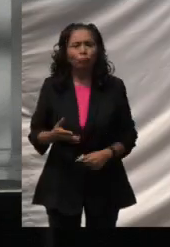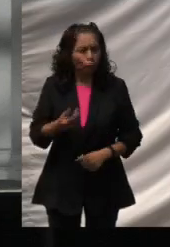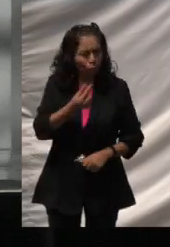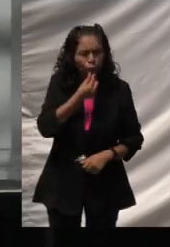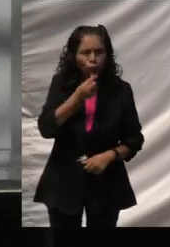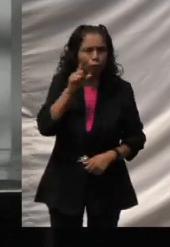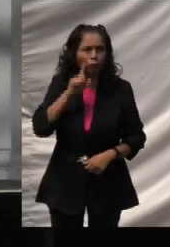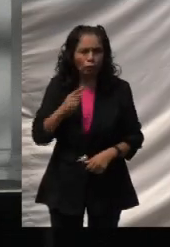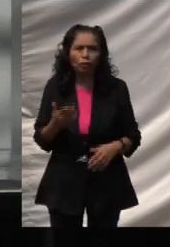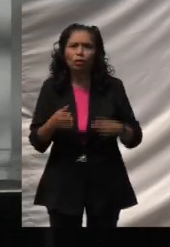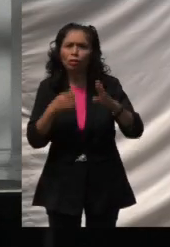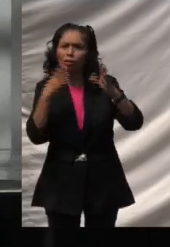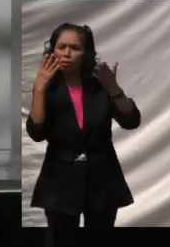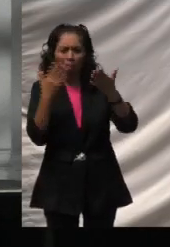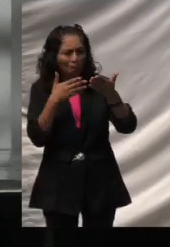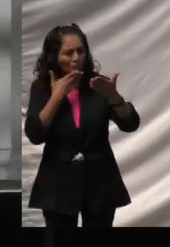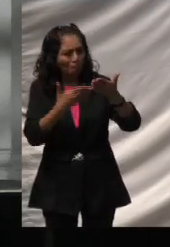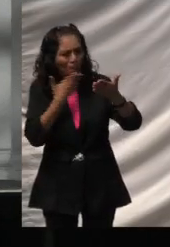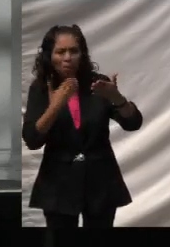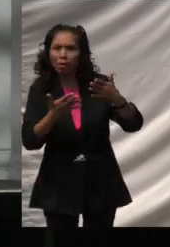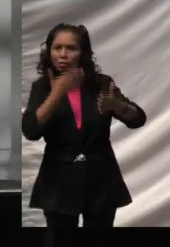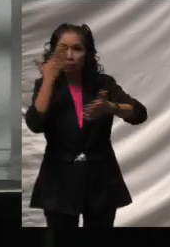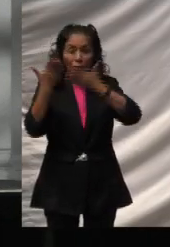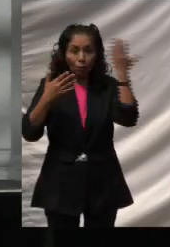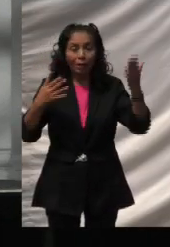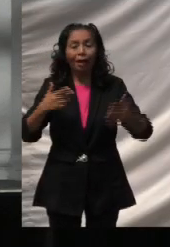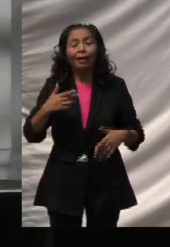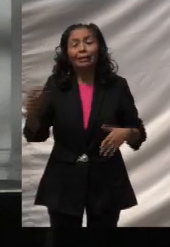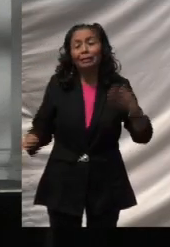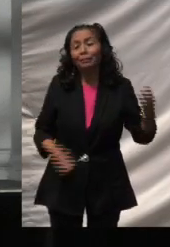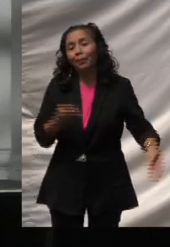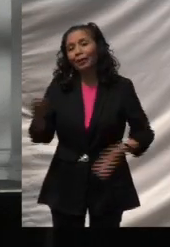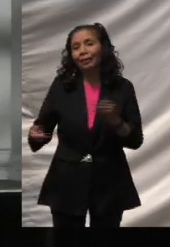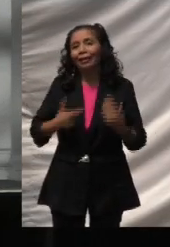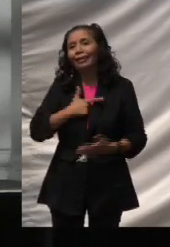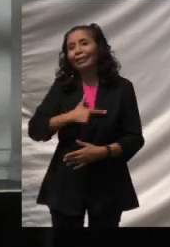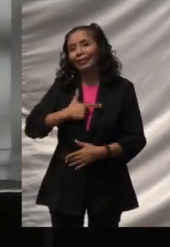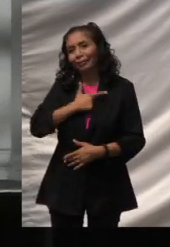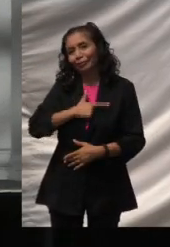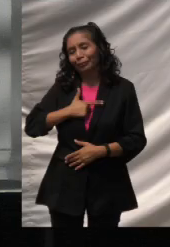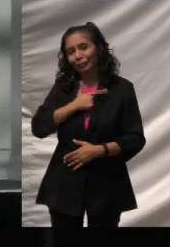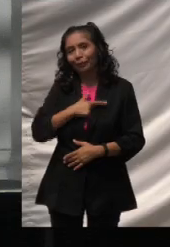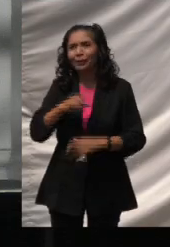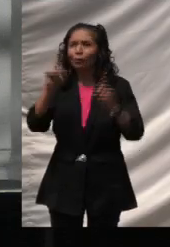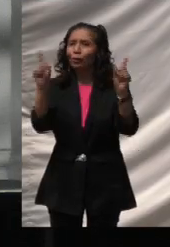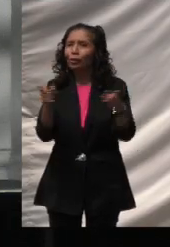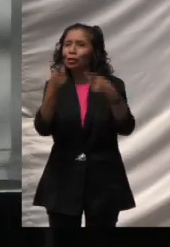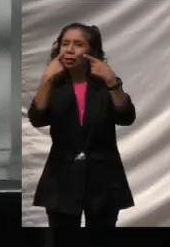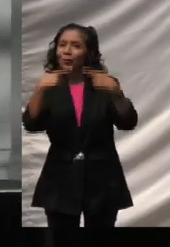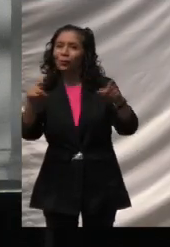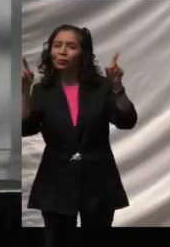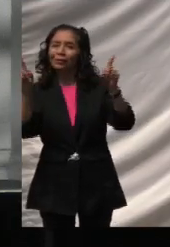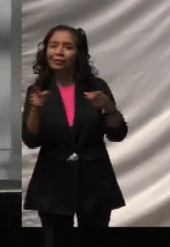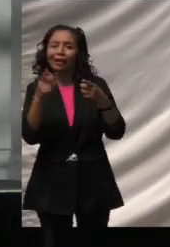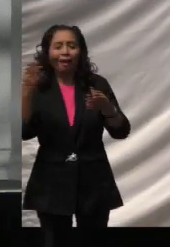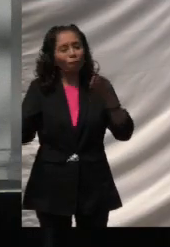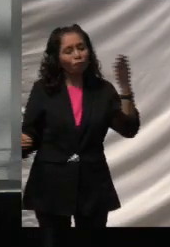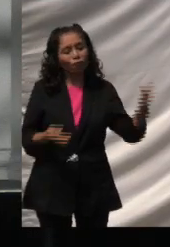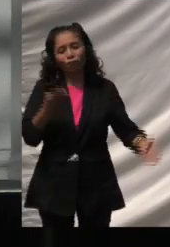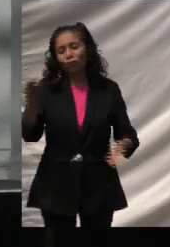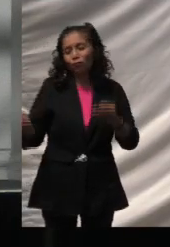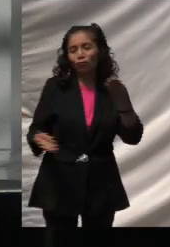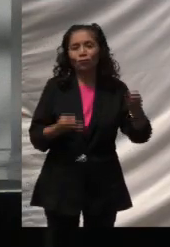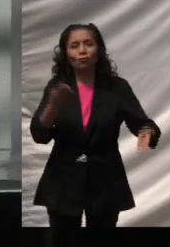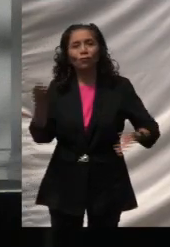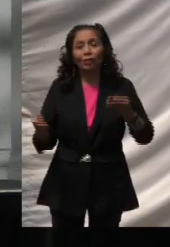Era buena niña, sacaba buenas calificaciones y le gustaba bailar, porque sentía esa conexión entre la música y el ritmo de la difícil situación